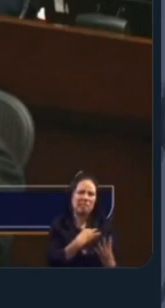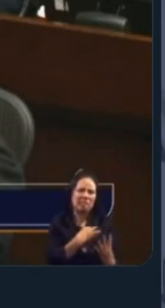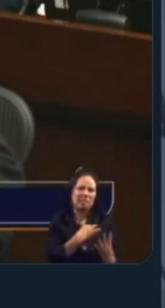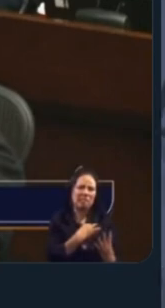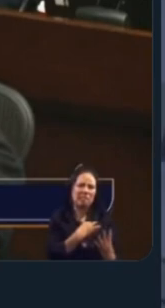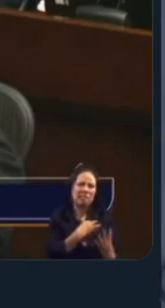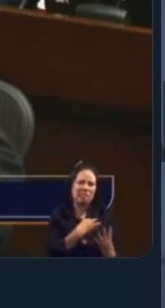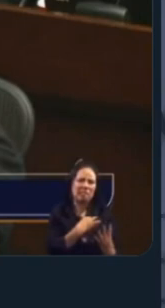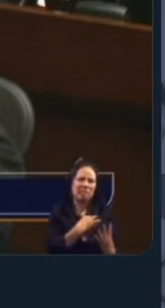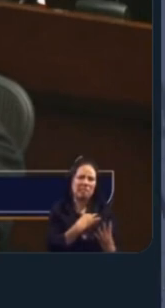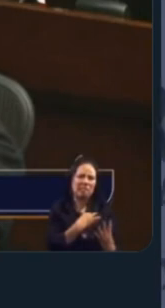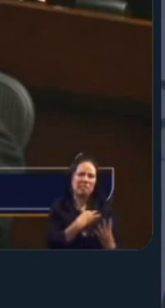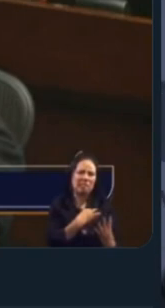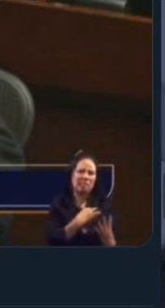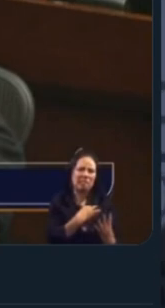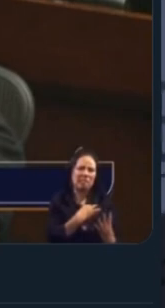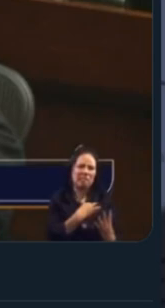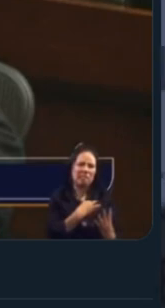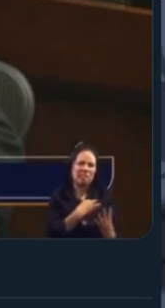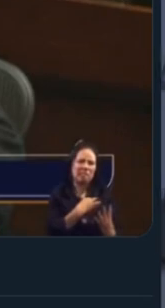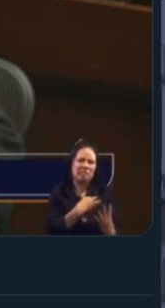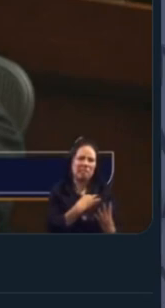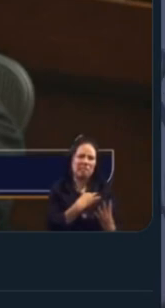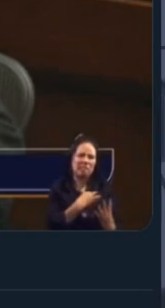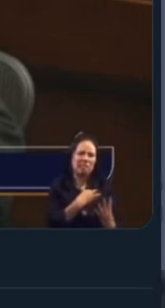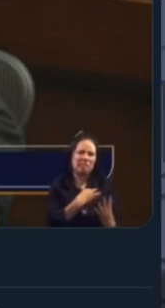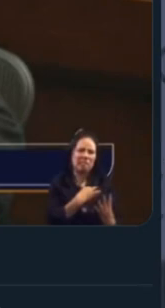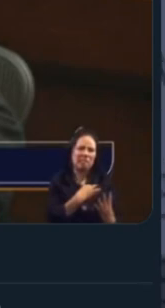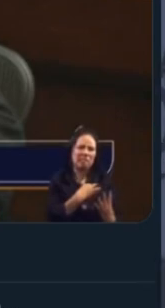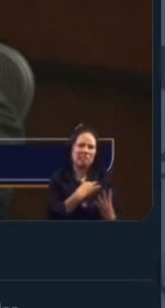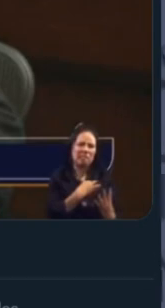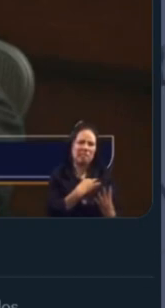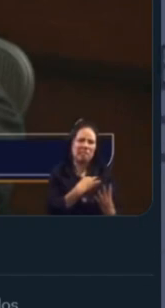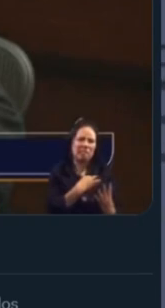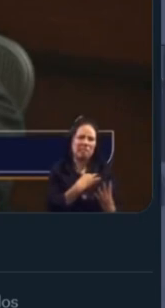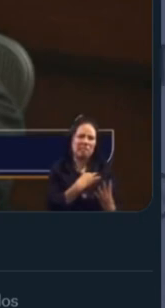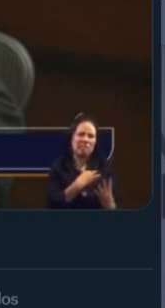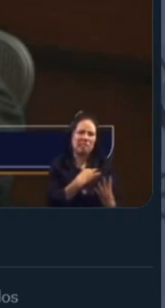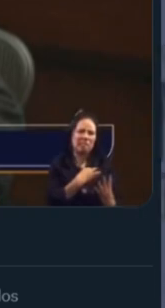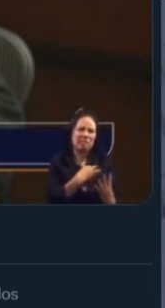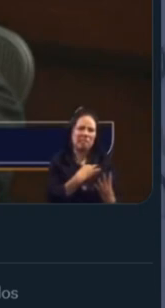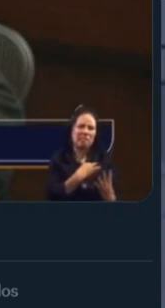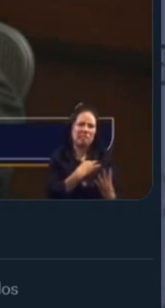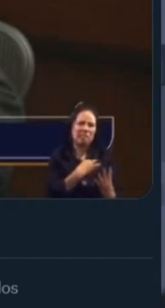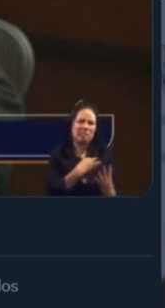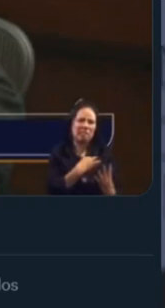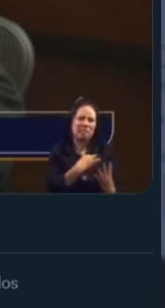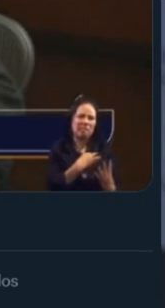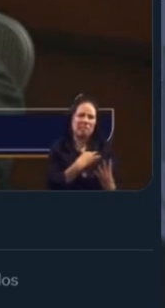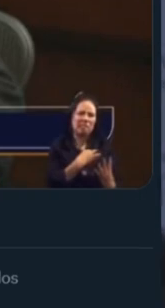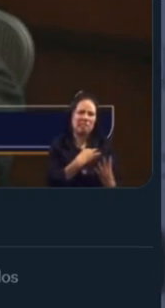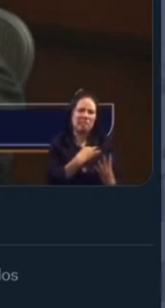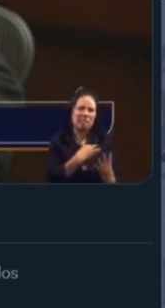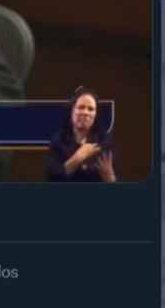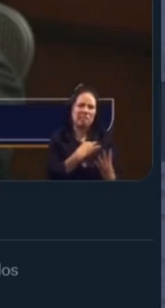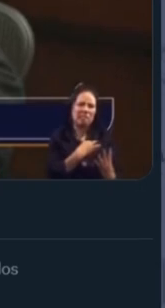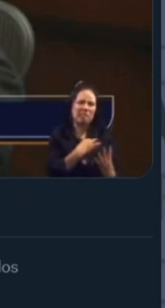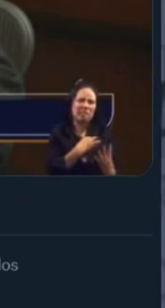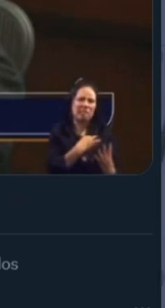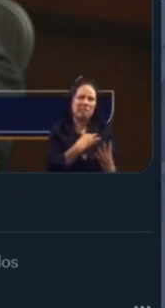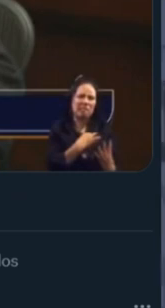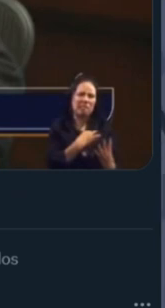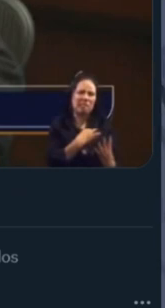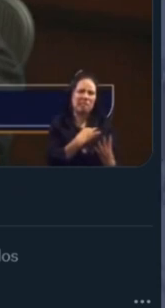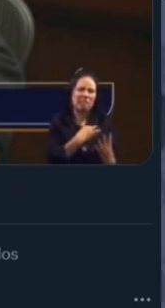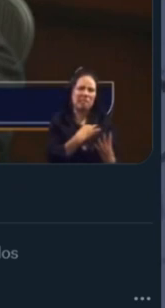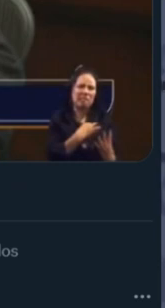presidente que no se digan mentiras Yo quiero aquí citar presidente colombianos a la ex ministra de agricultura de el